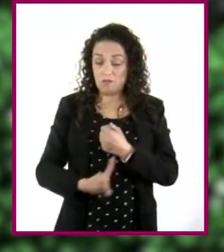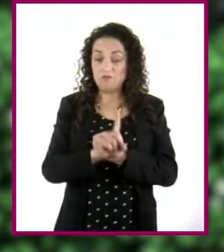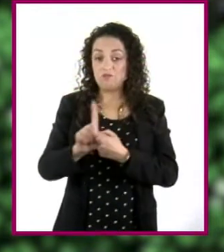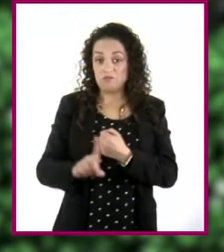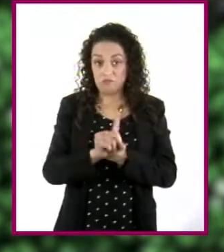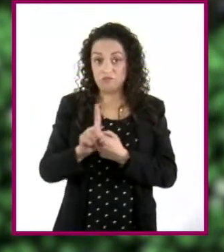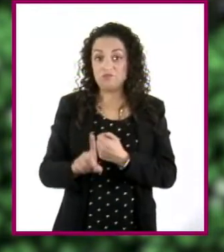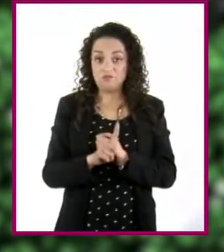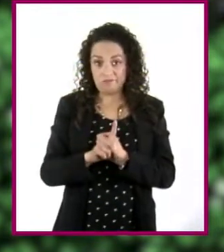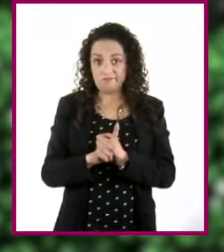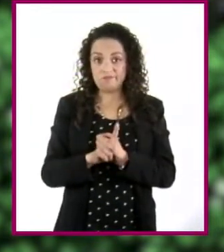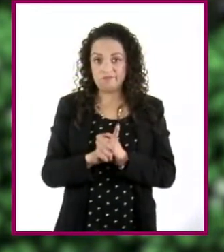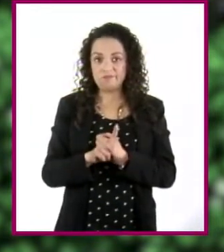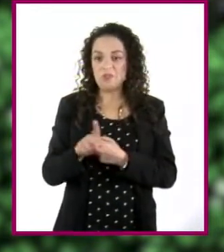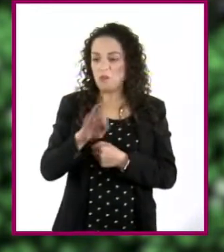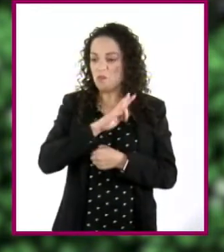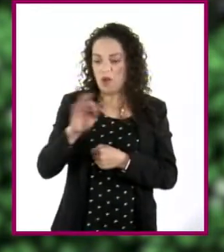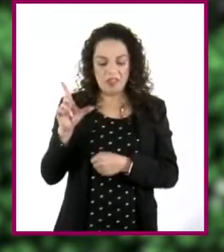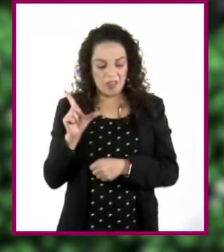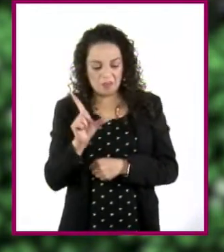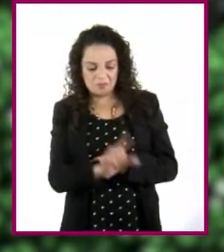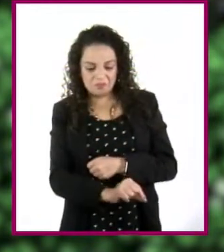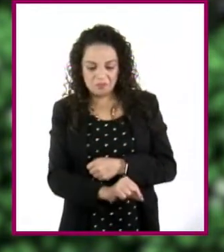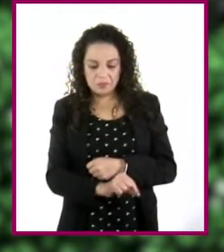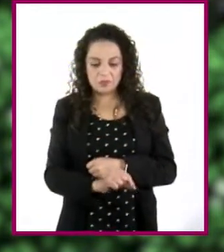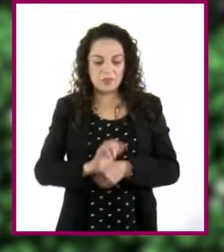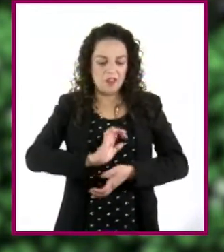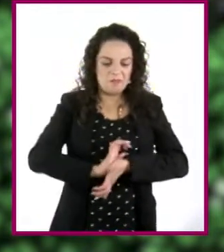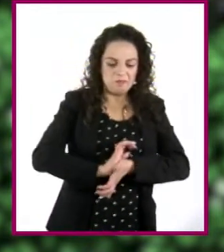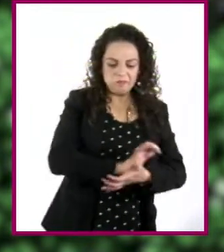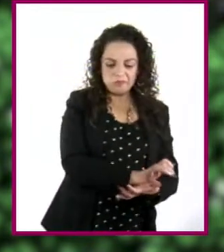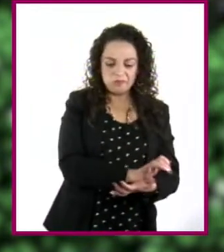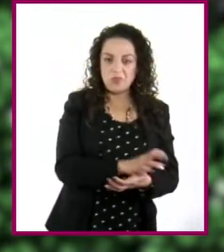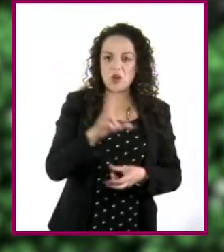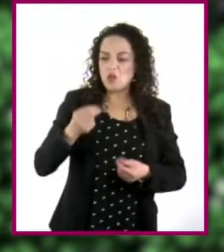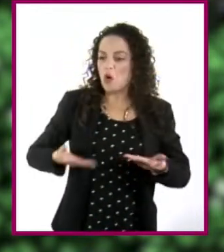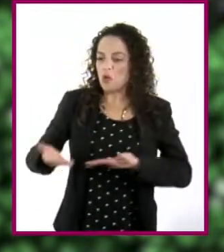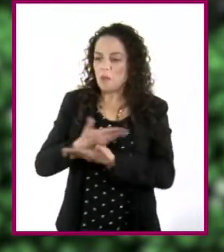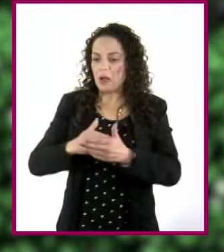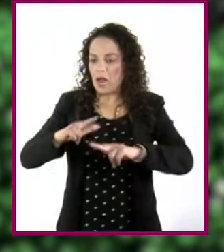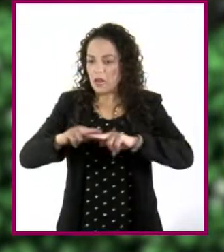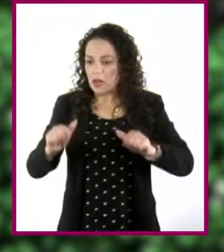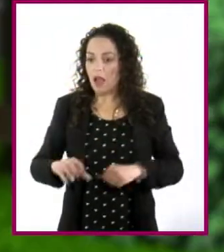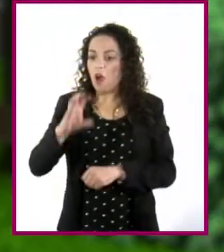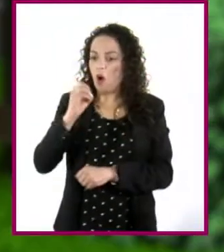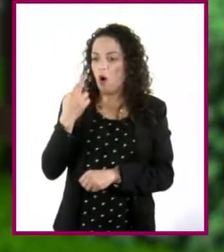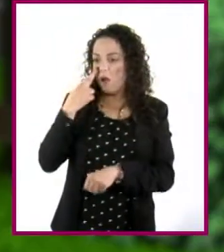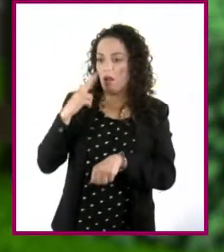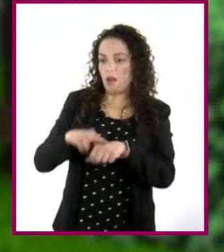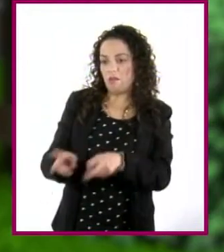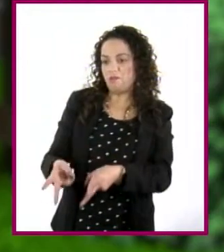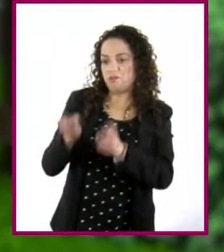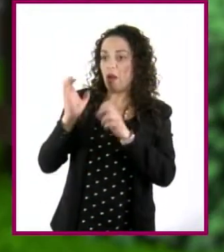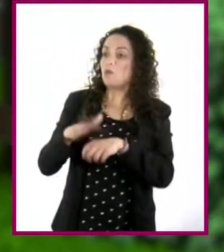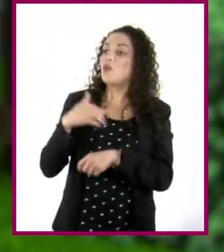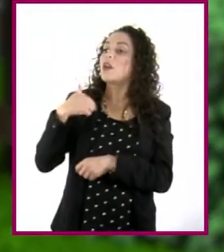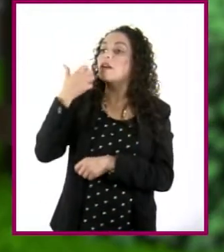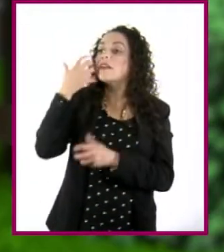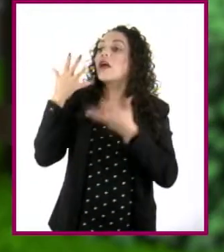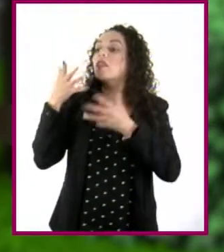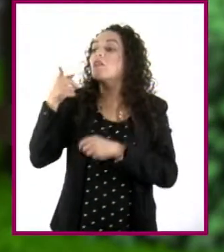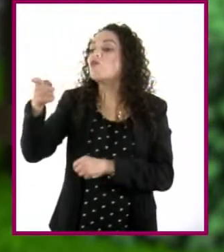a otros, a acumular recursos sin compartirlos con los demás o a robarle a quienes tienen lo que se quiere. Sobre la ira,